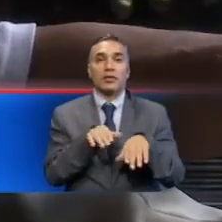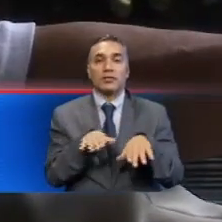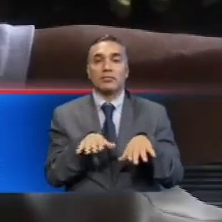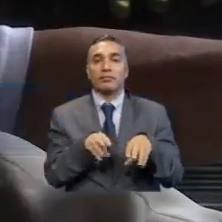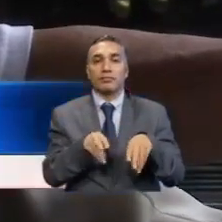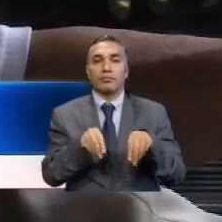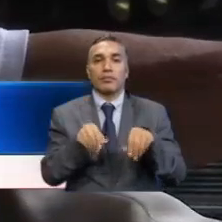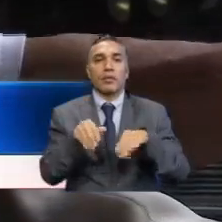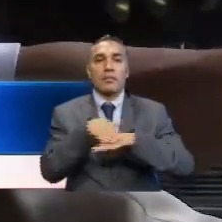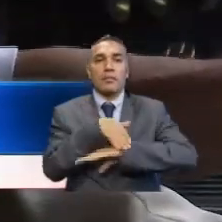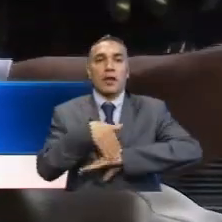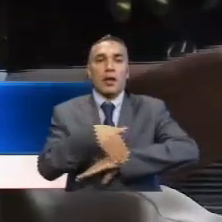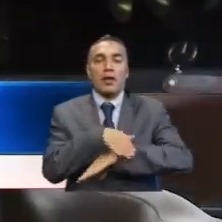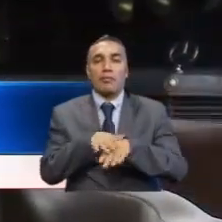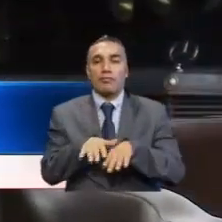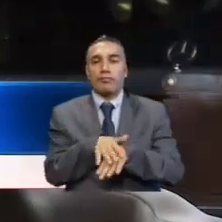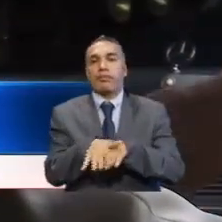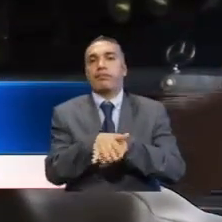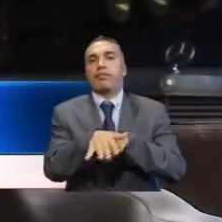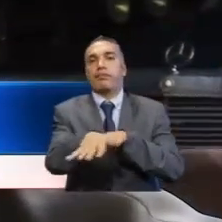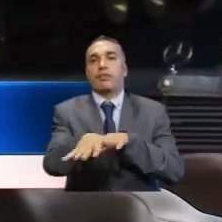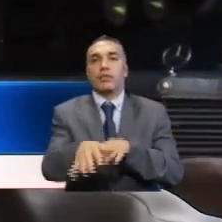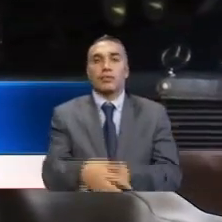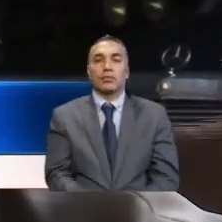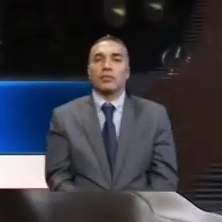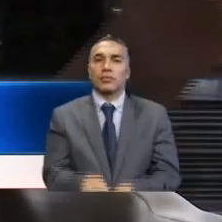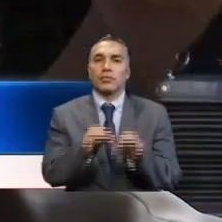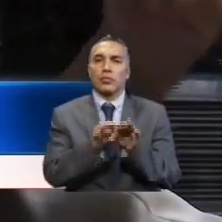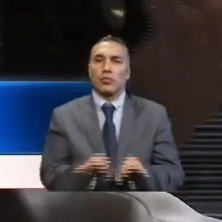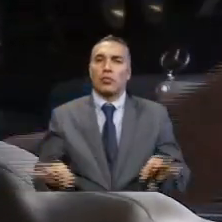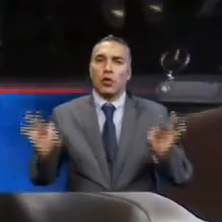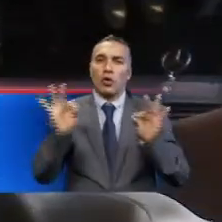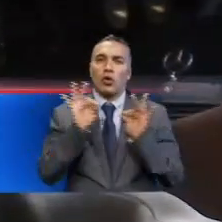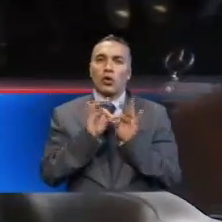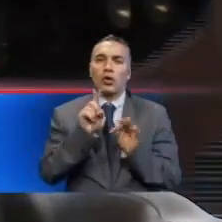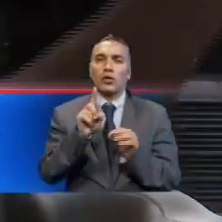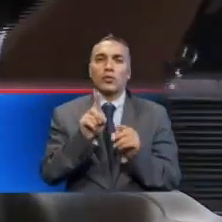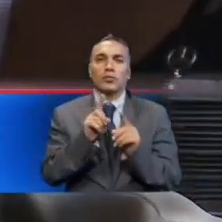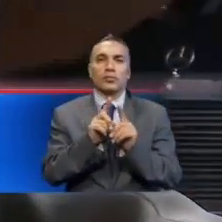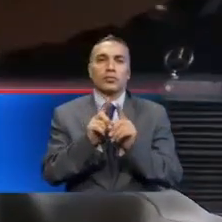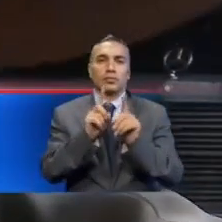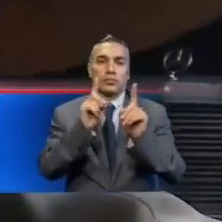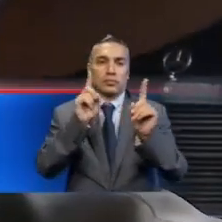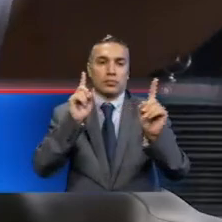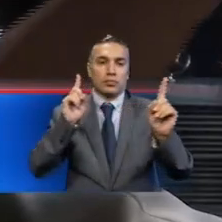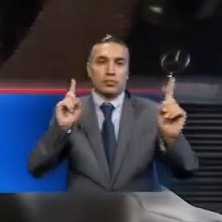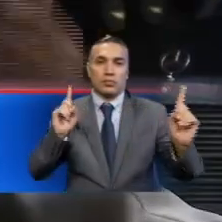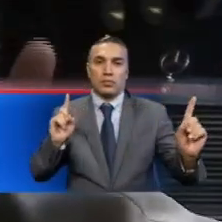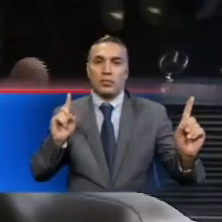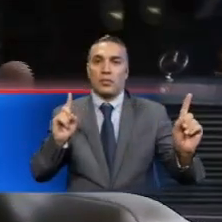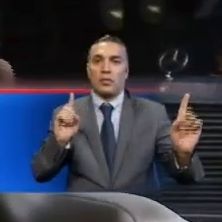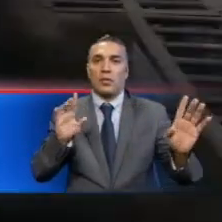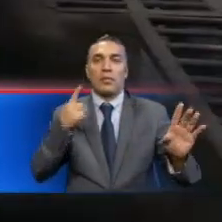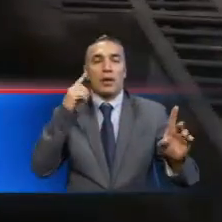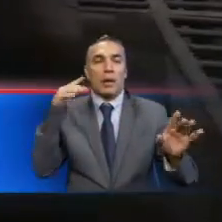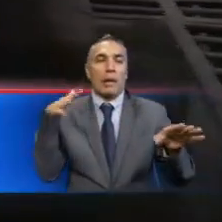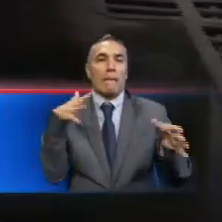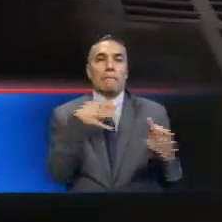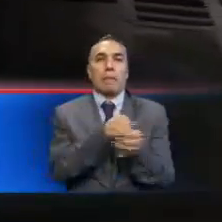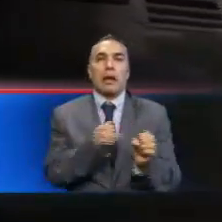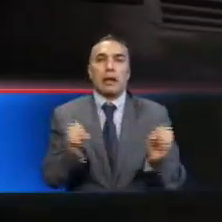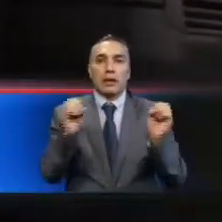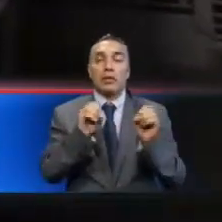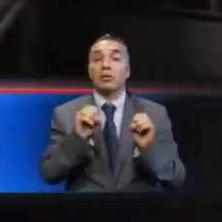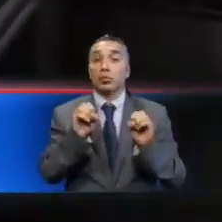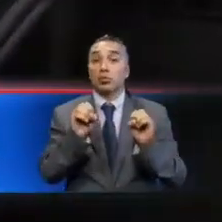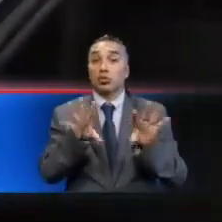resbaloso. Y mantener lo importante, la distancia entre el que va adelante y el que va atrás. Las